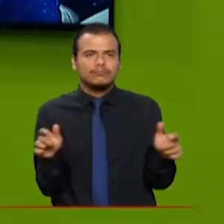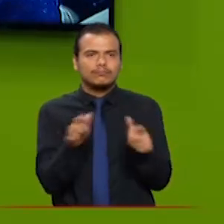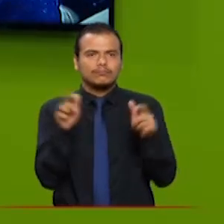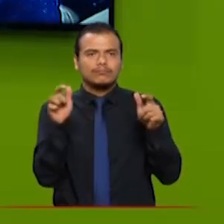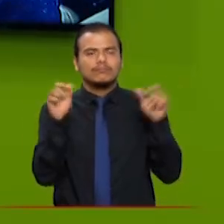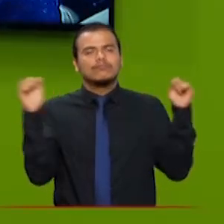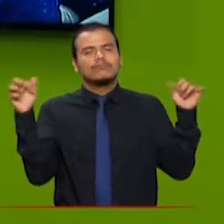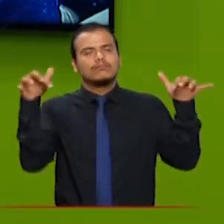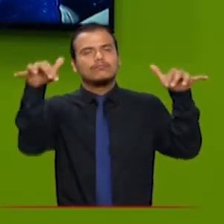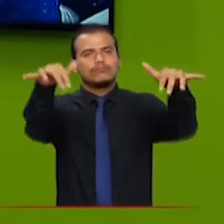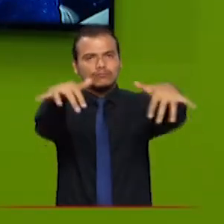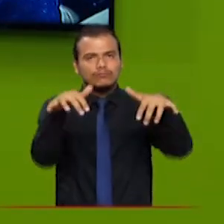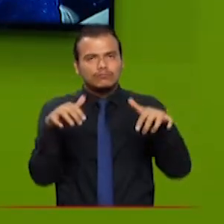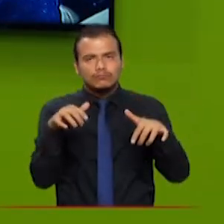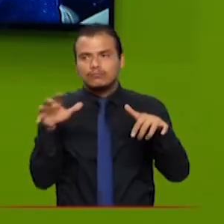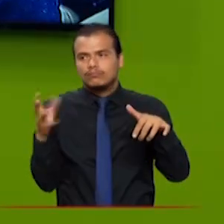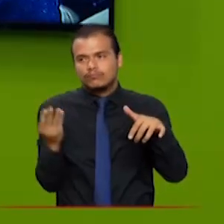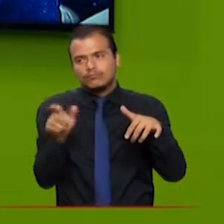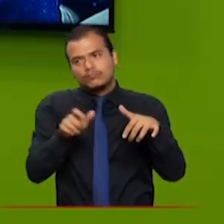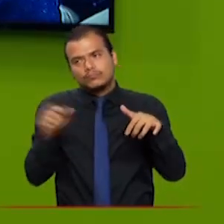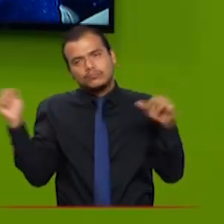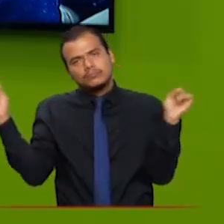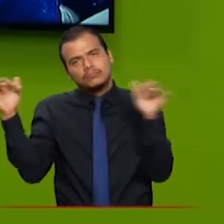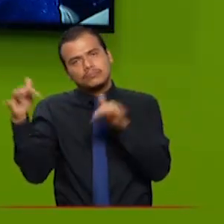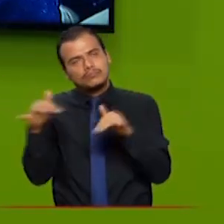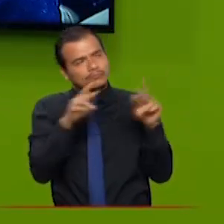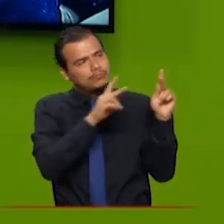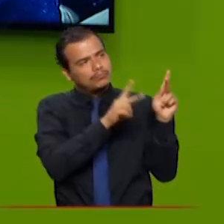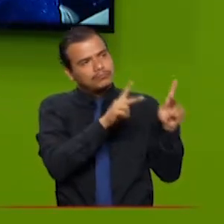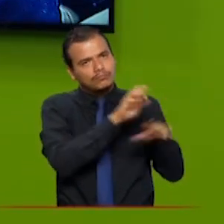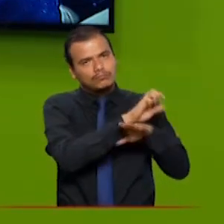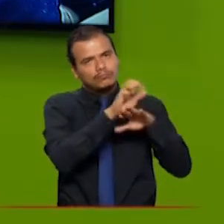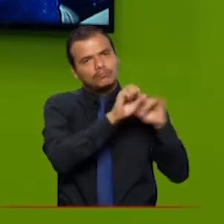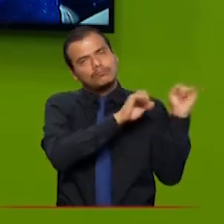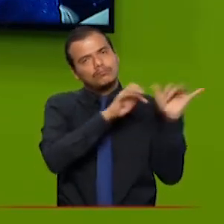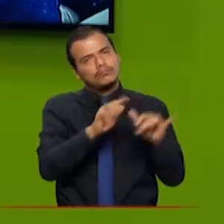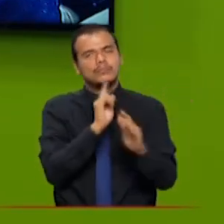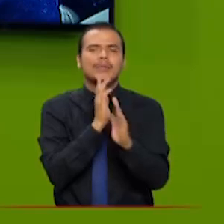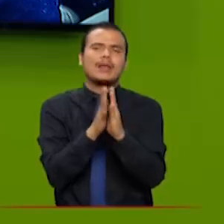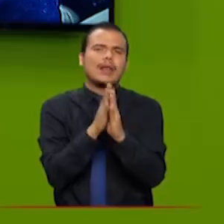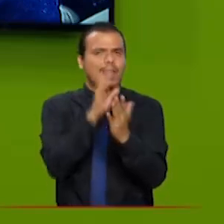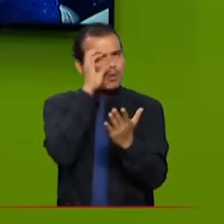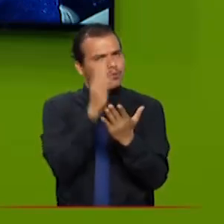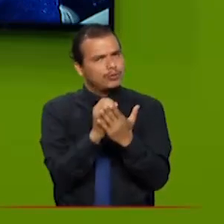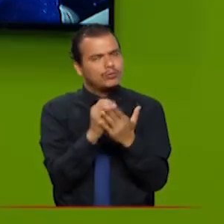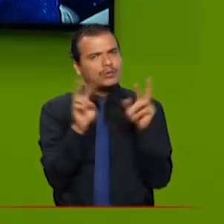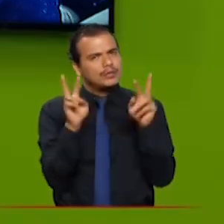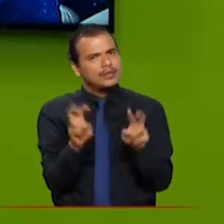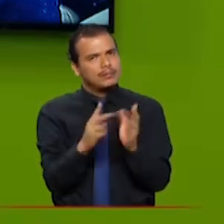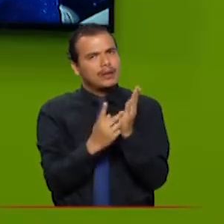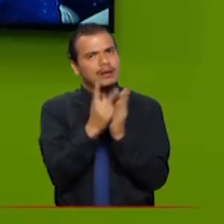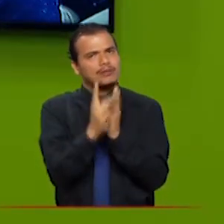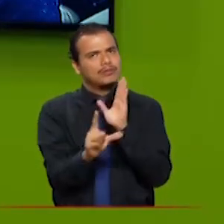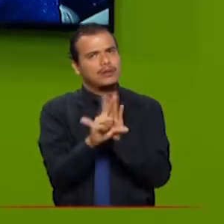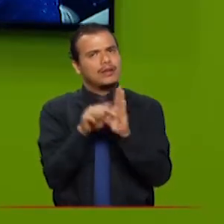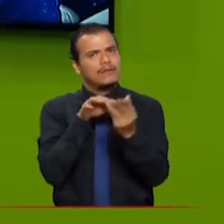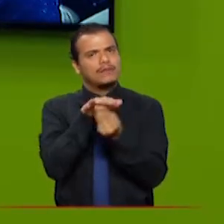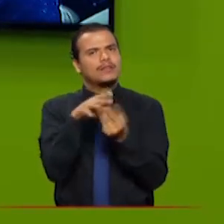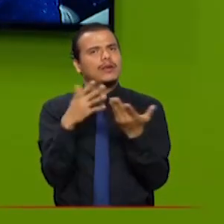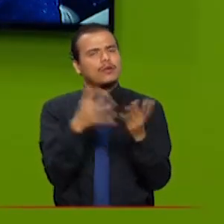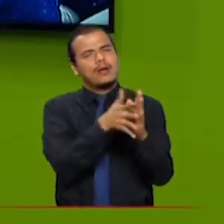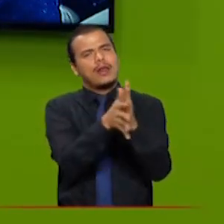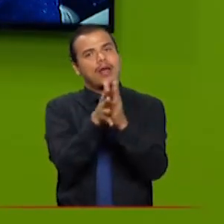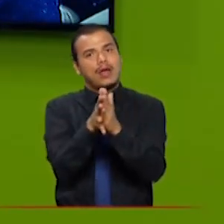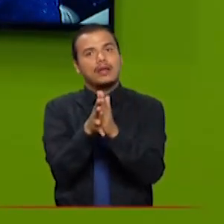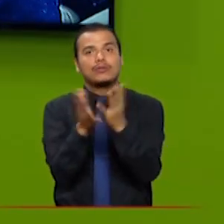audiencia pública escucharon voces a favor y en contra del proyecto de ley 235 y se fueron preocupados, pero con argumentos para